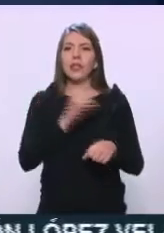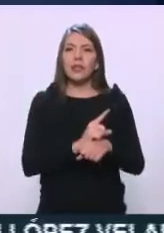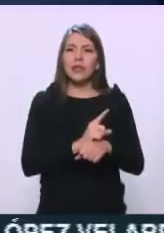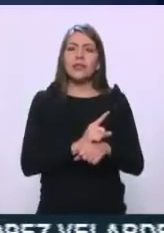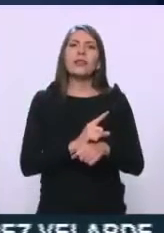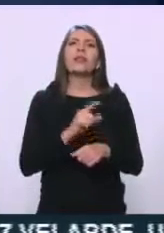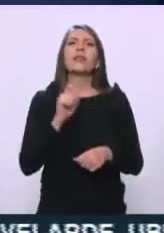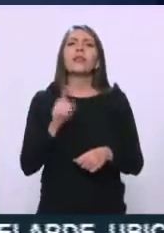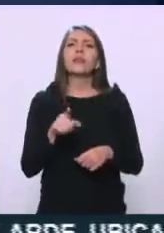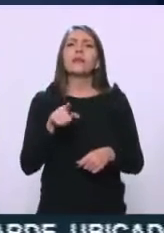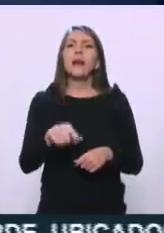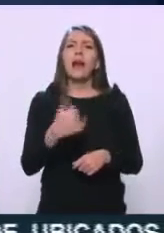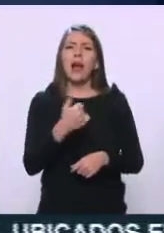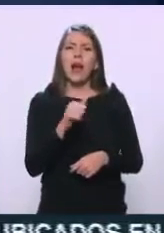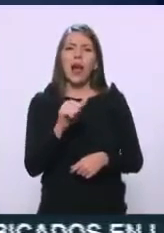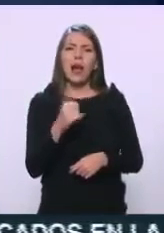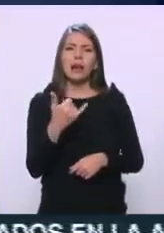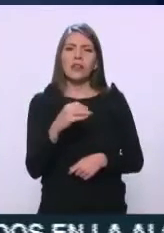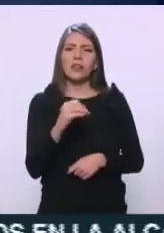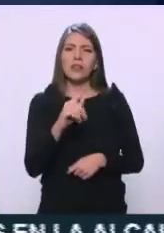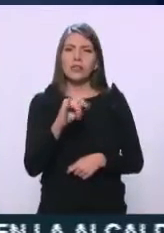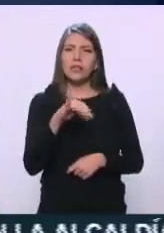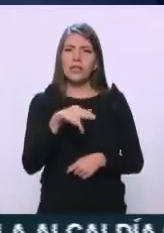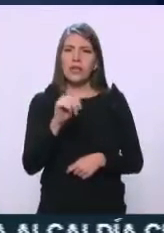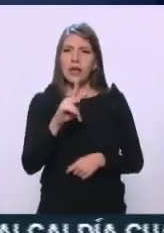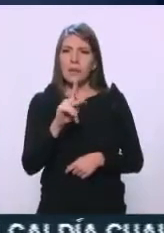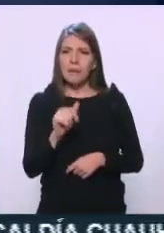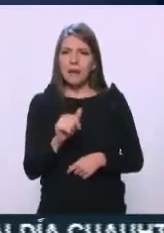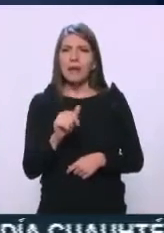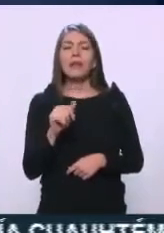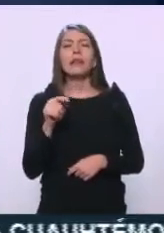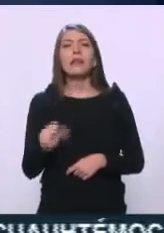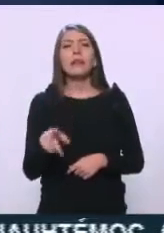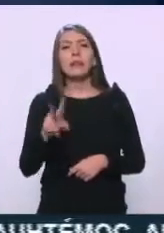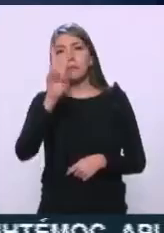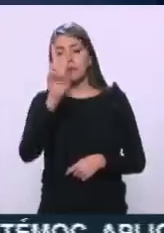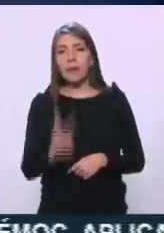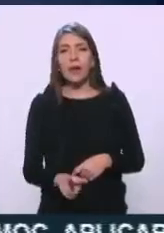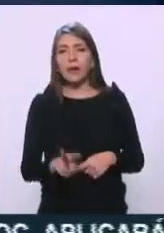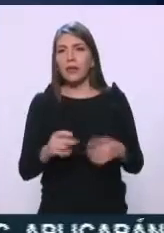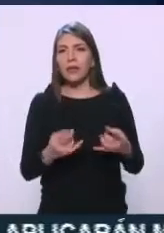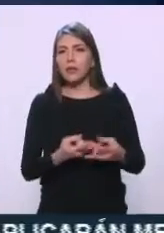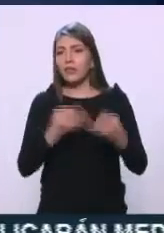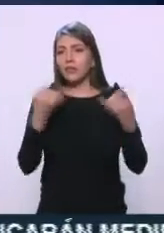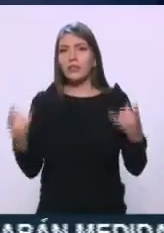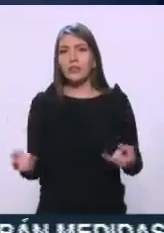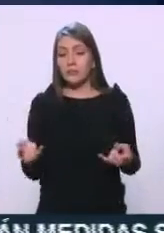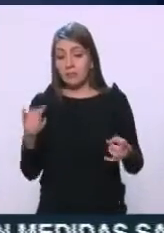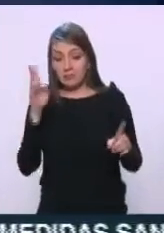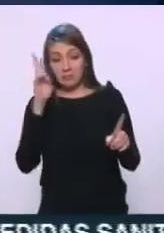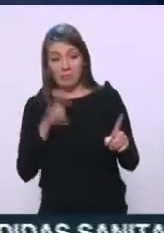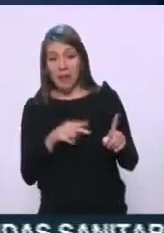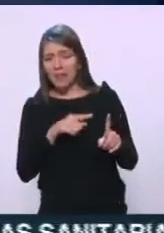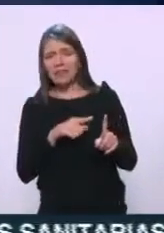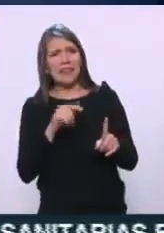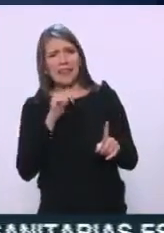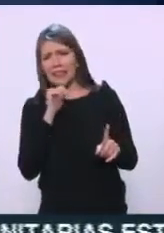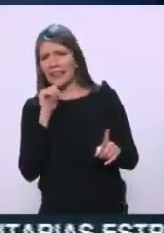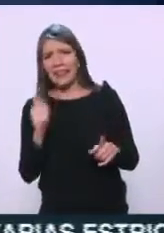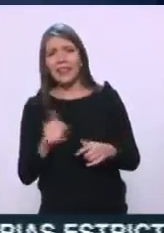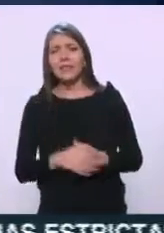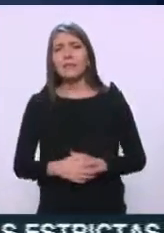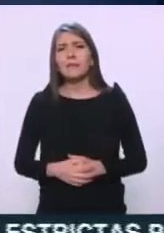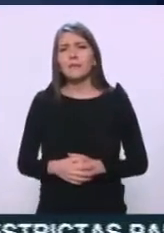pieza, incluye lo de Ayotzinapa. Víctor Ronquillo, una supuesta verdad histórica que de verdad no tuvo nada. No, de verdad no tuvo nada, y